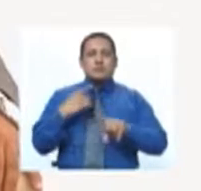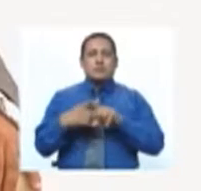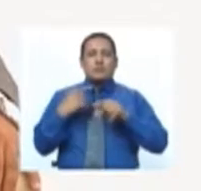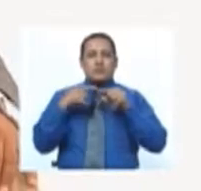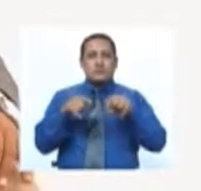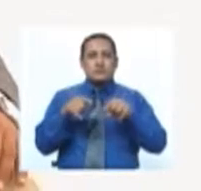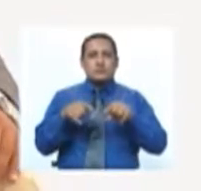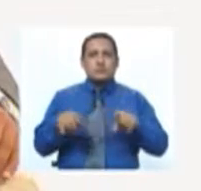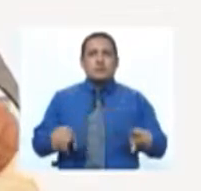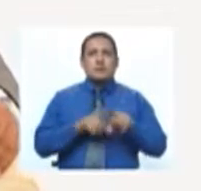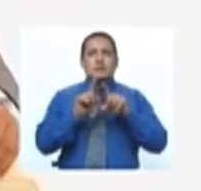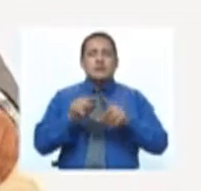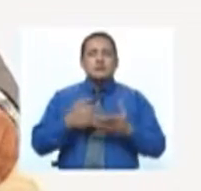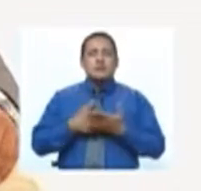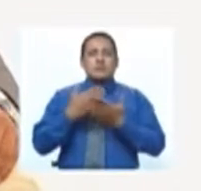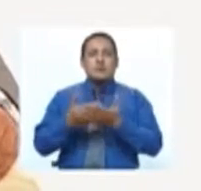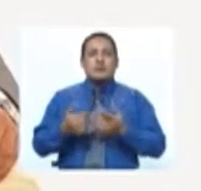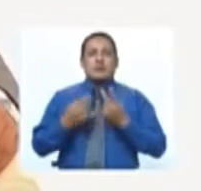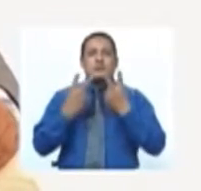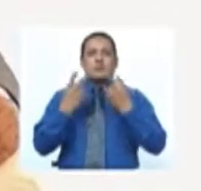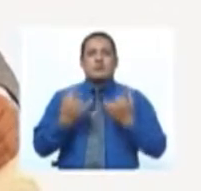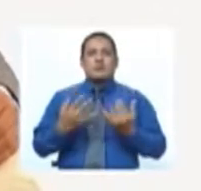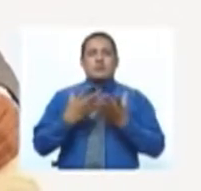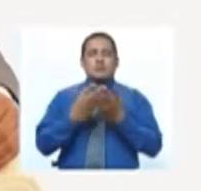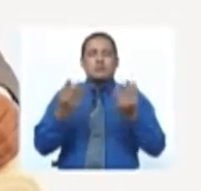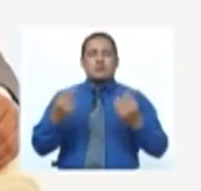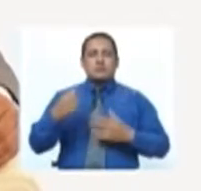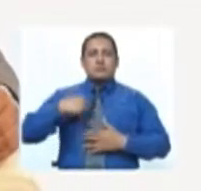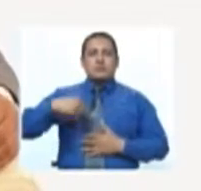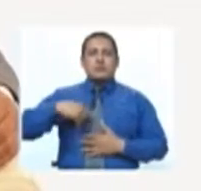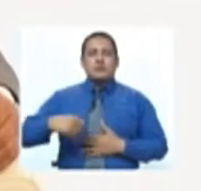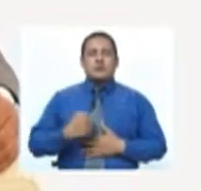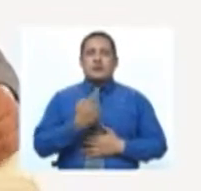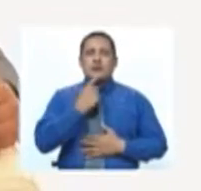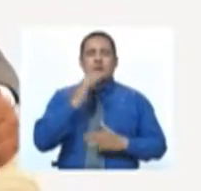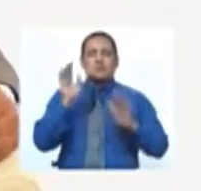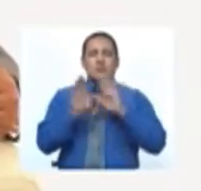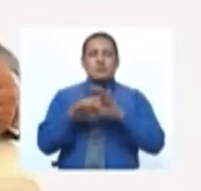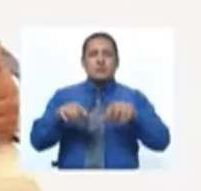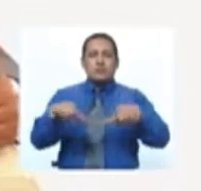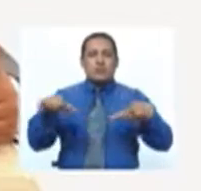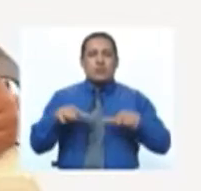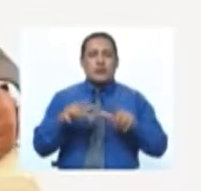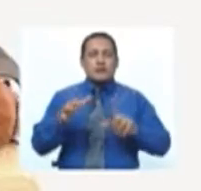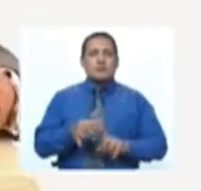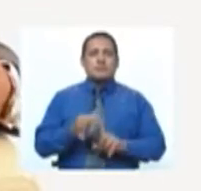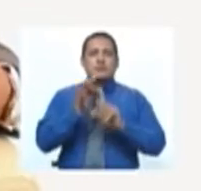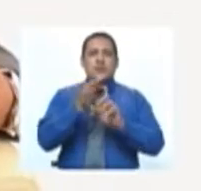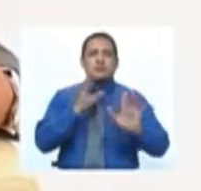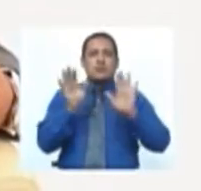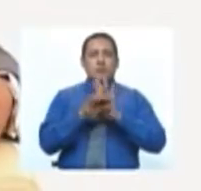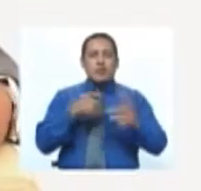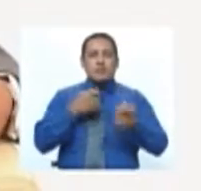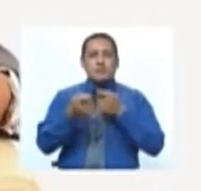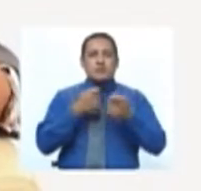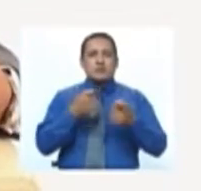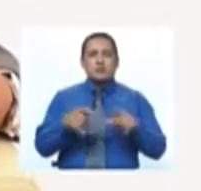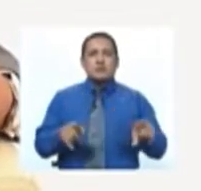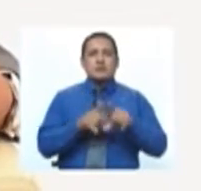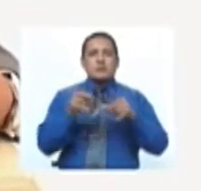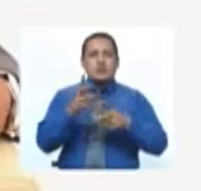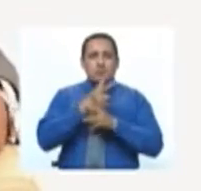tanto se determina que las municipalidades son las entidades competentes para la administración